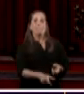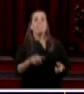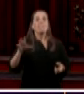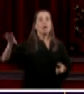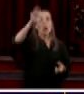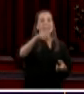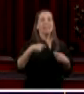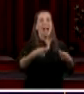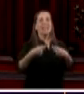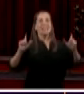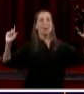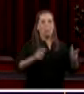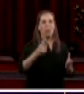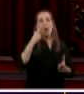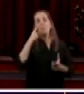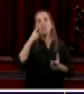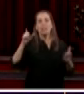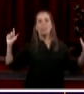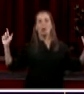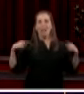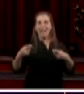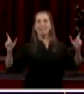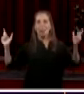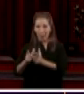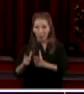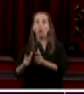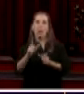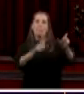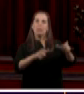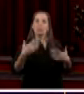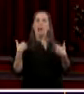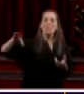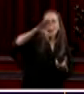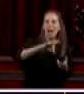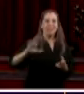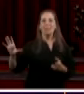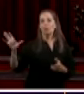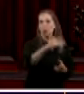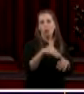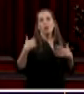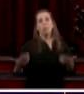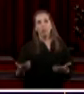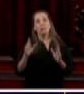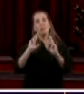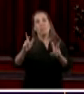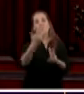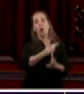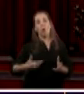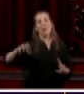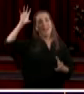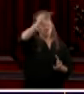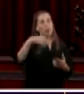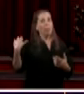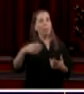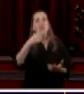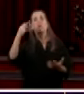viene respecto a este año y este ya fue un año que hubo más presión tributaria que el anterior es el segundo año consecutivo que crece la presión tributaria Entonces eso de